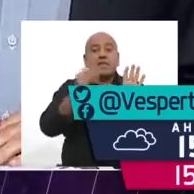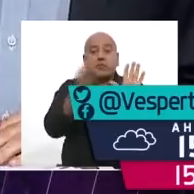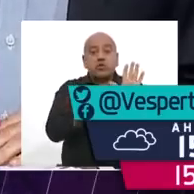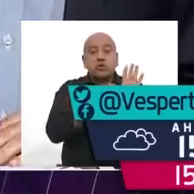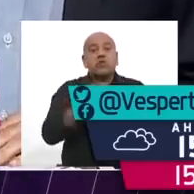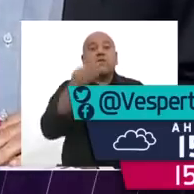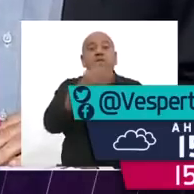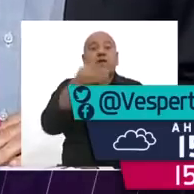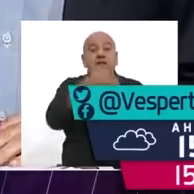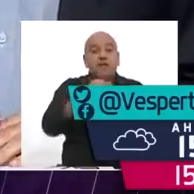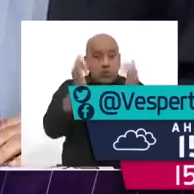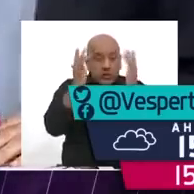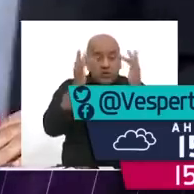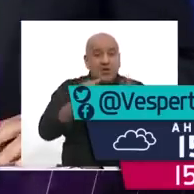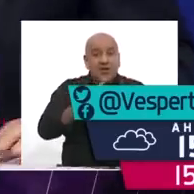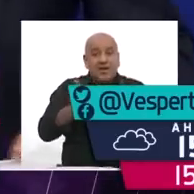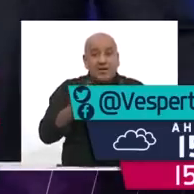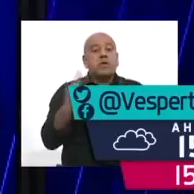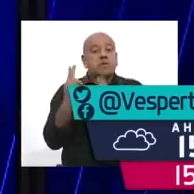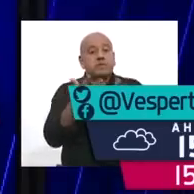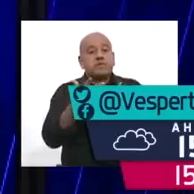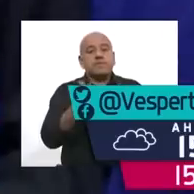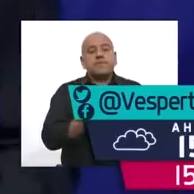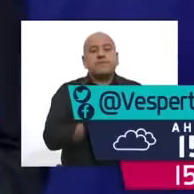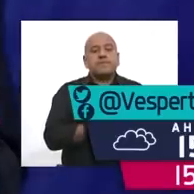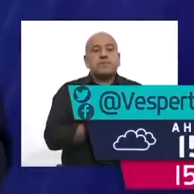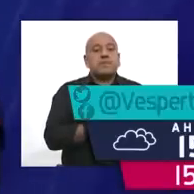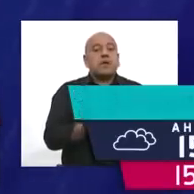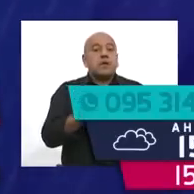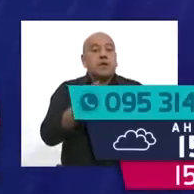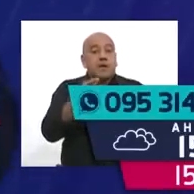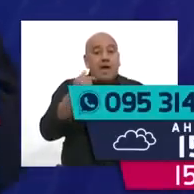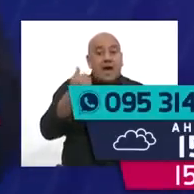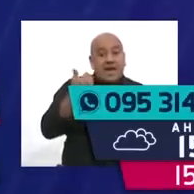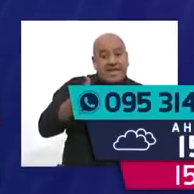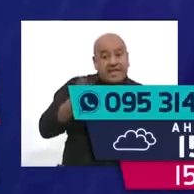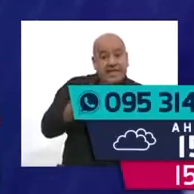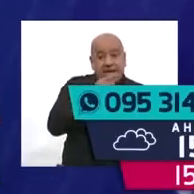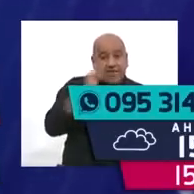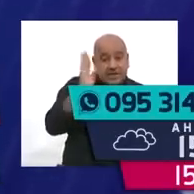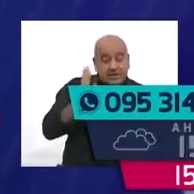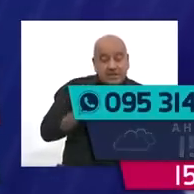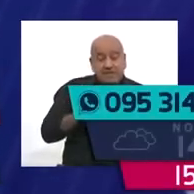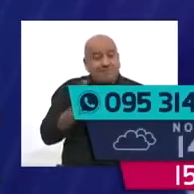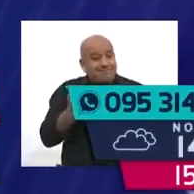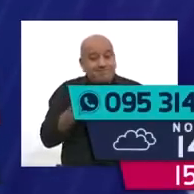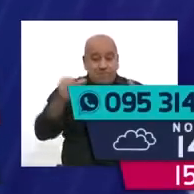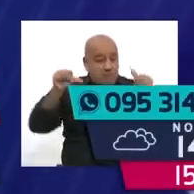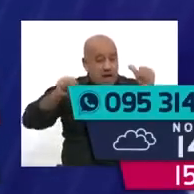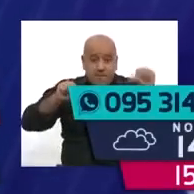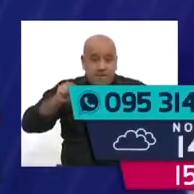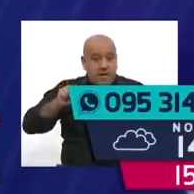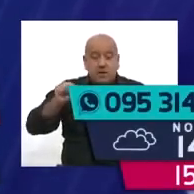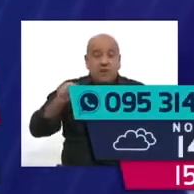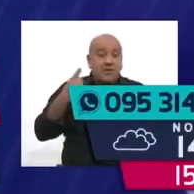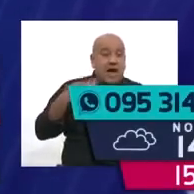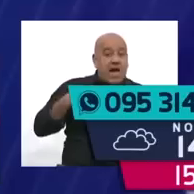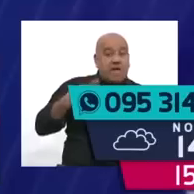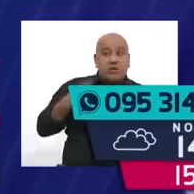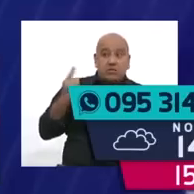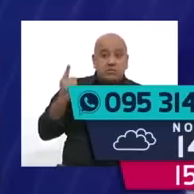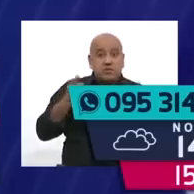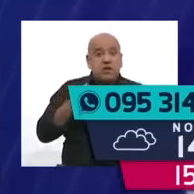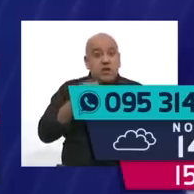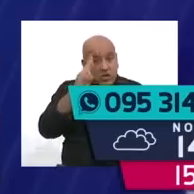debate por lo tanto me parece que la dinámica a veces es decir la práctica hacia el maestro y el debatido todo el tiempo hace que